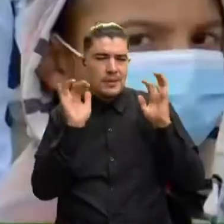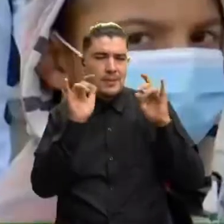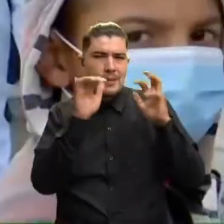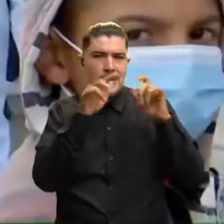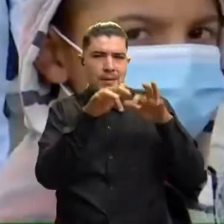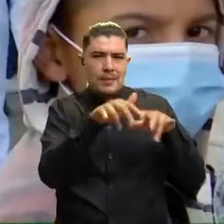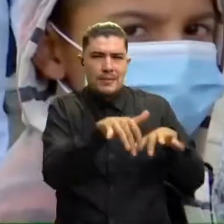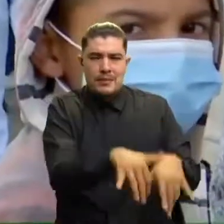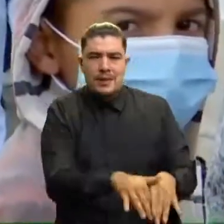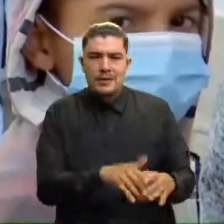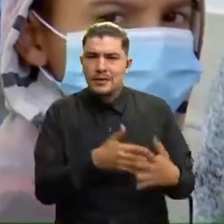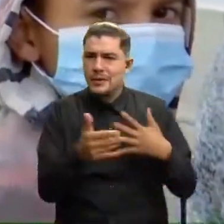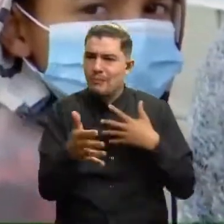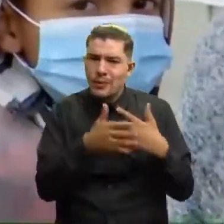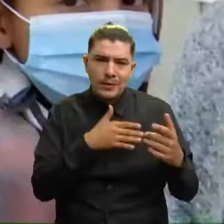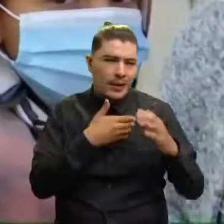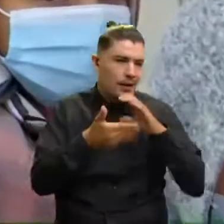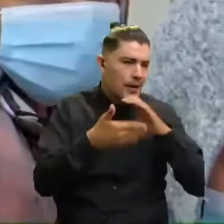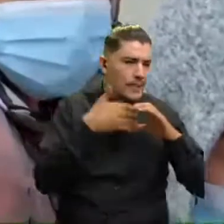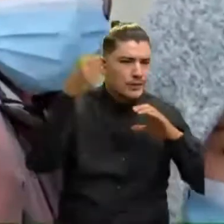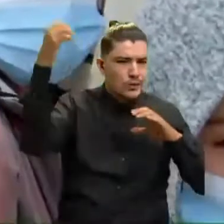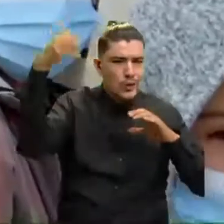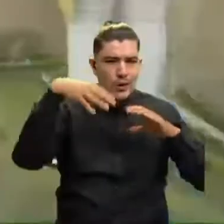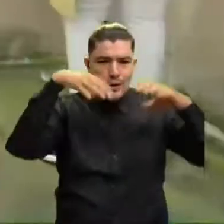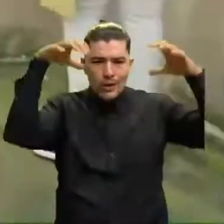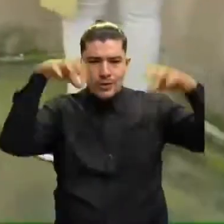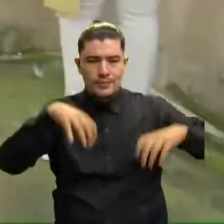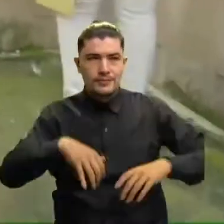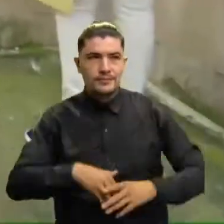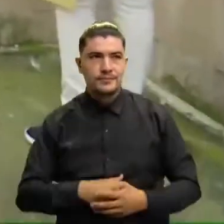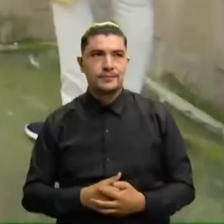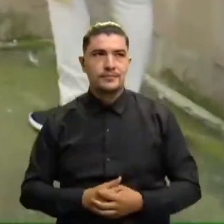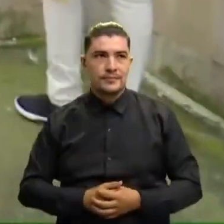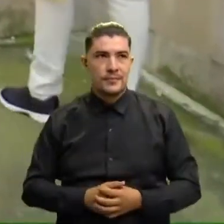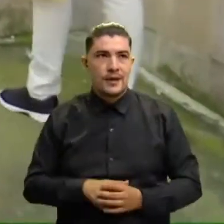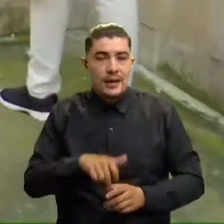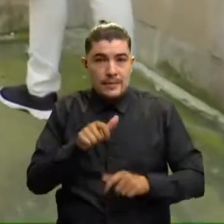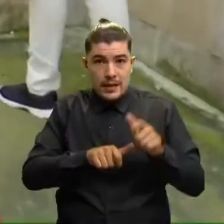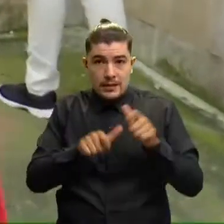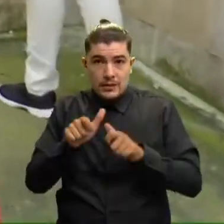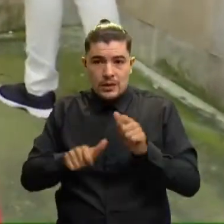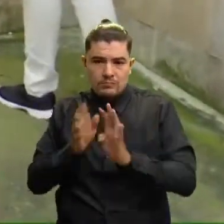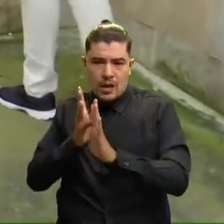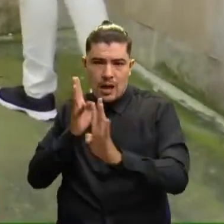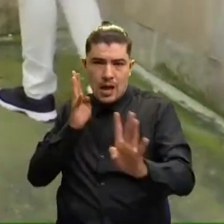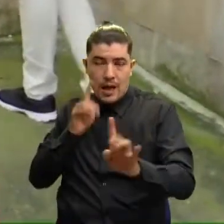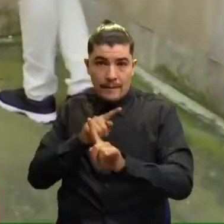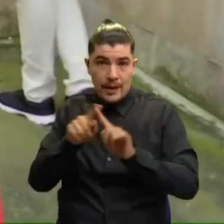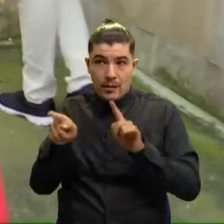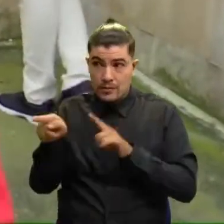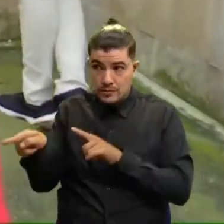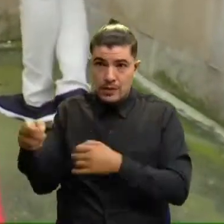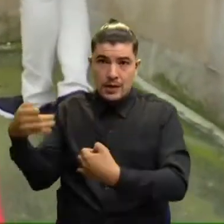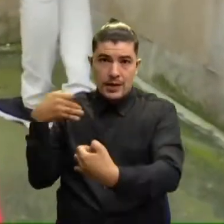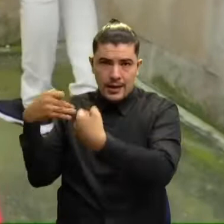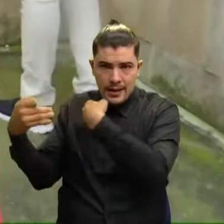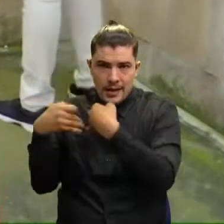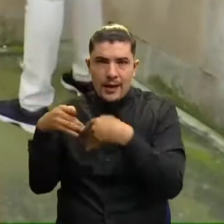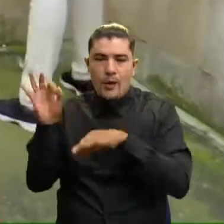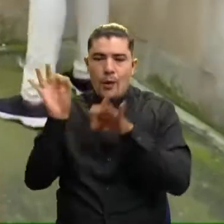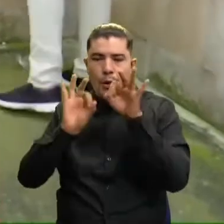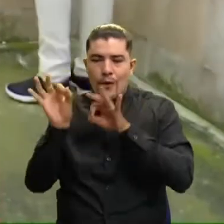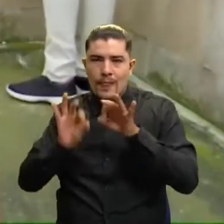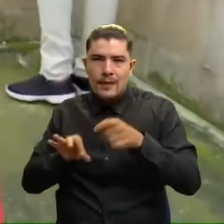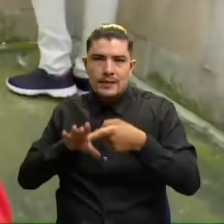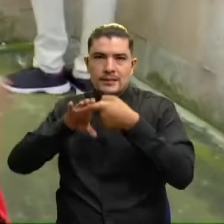importar las condiciones climatológicas. Aquí dicen, bueno, varias personas llegan así por cola, pero ahí nos explican que es por orden de la cita que